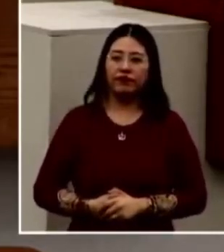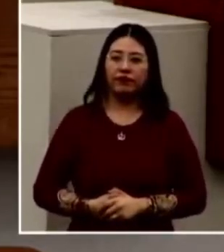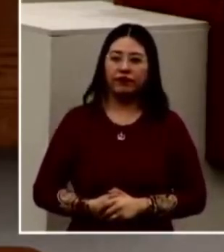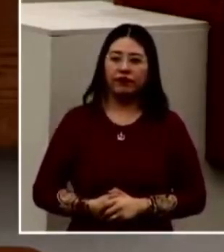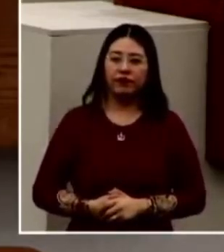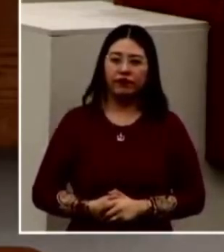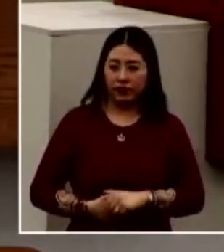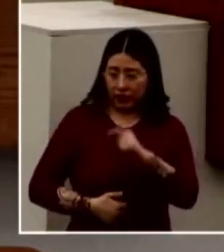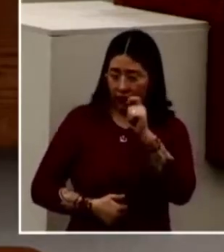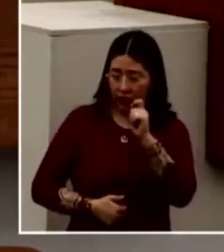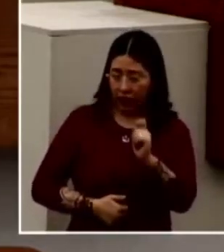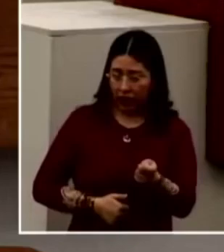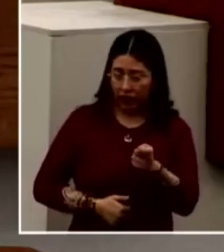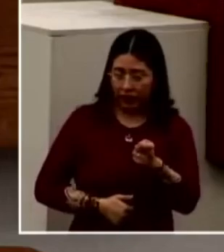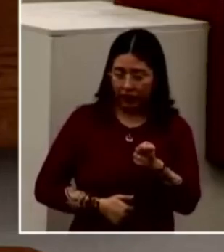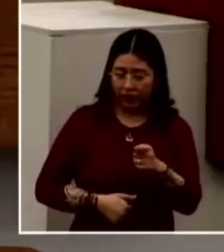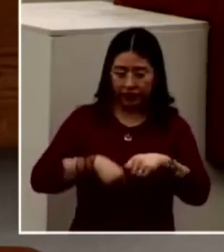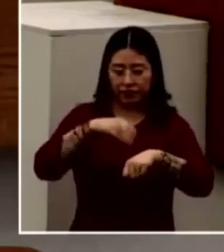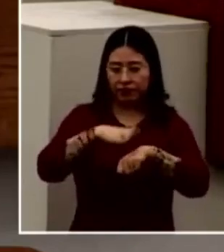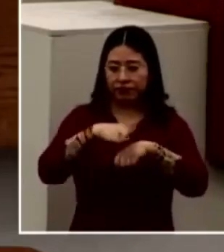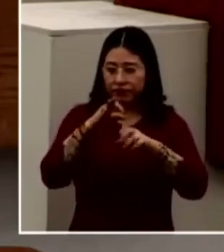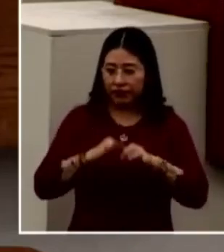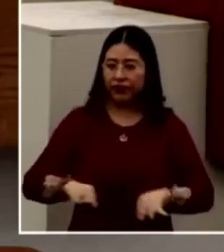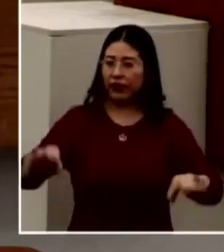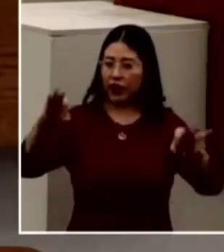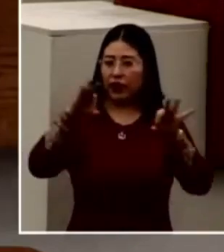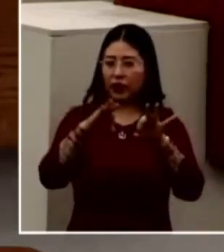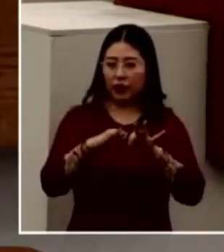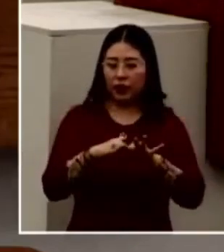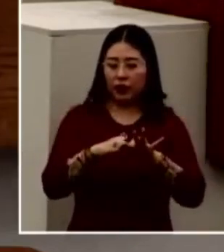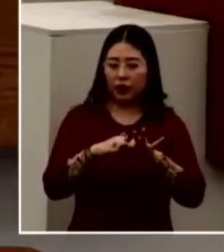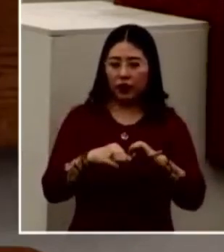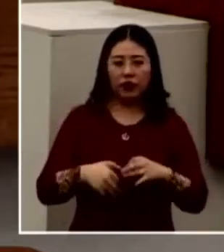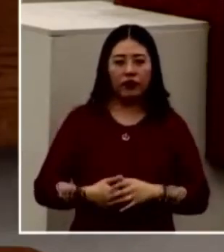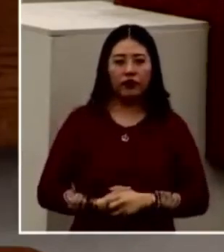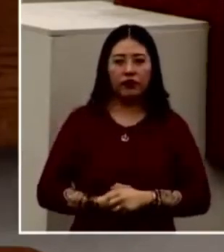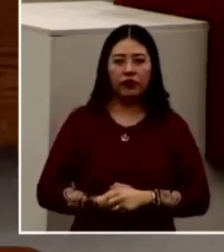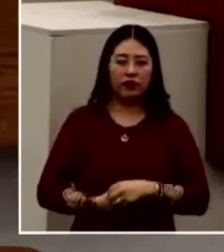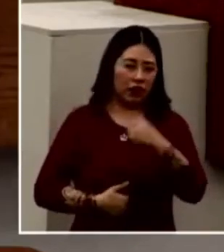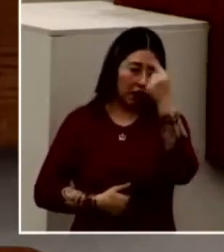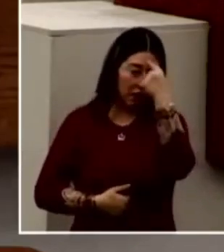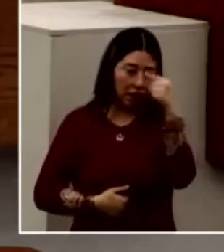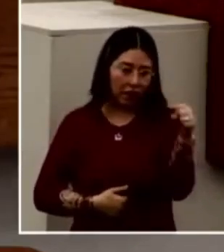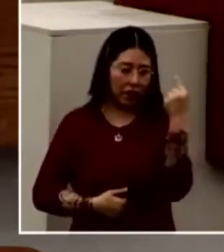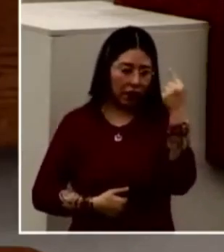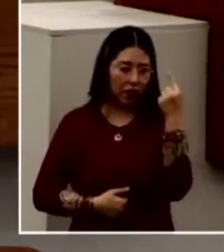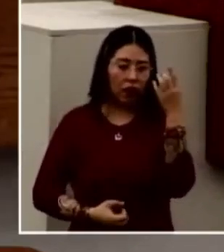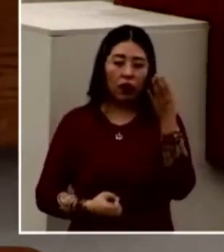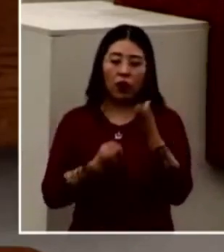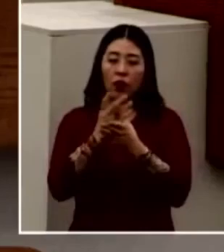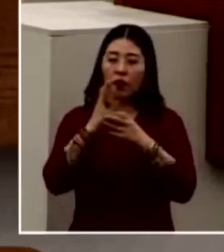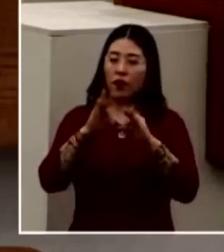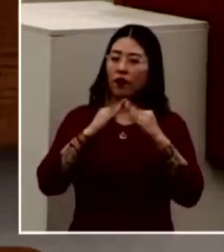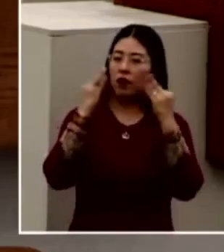Es un asunto de vital importancia para la buena marcha del